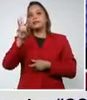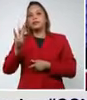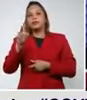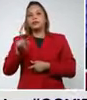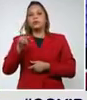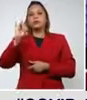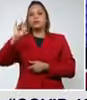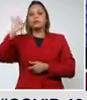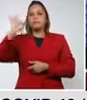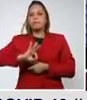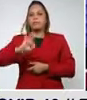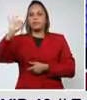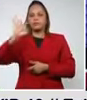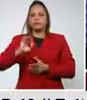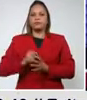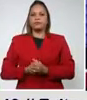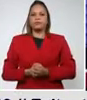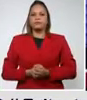23,7%.